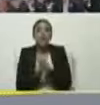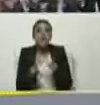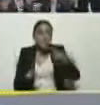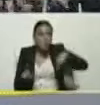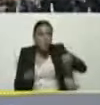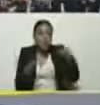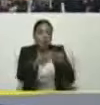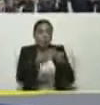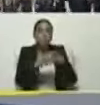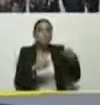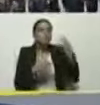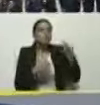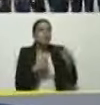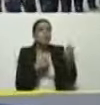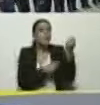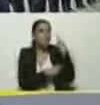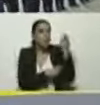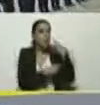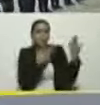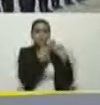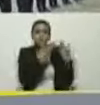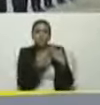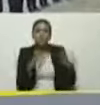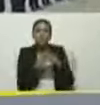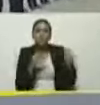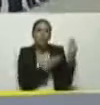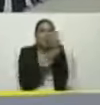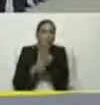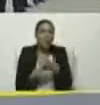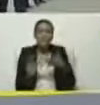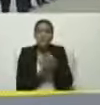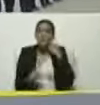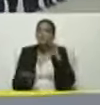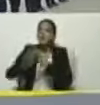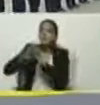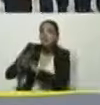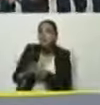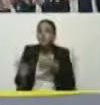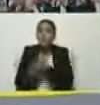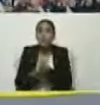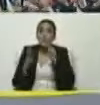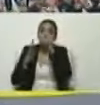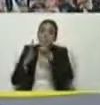que trajeron un dato aquí, trajeron un dato allá.